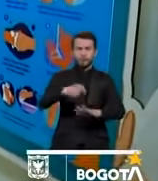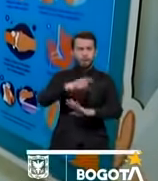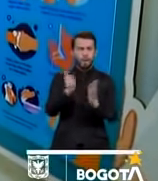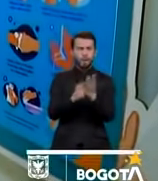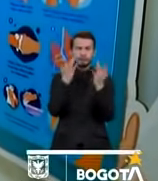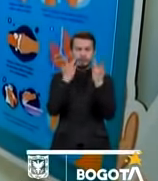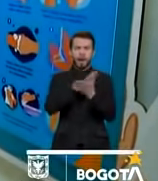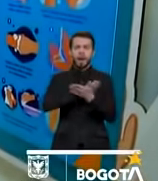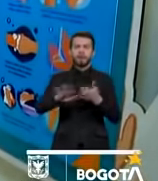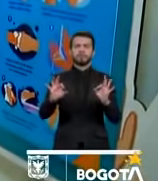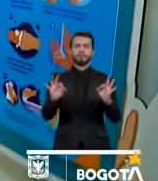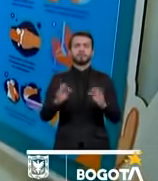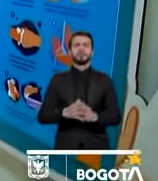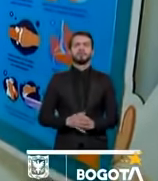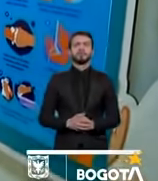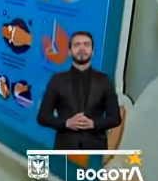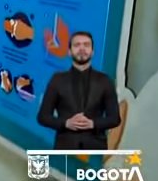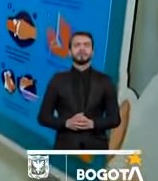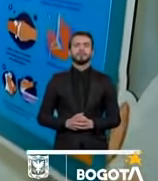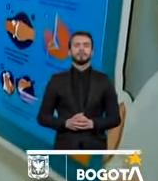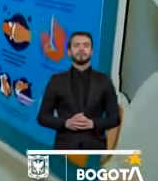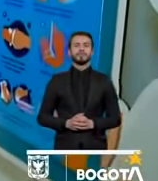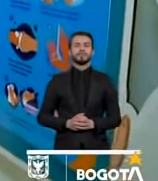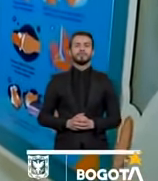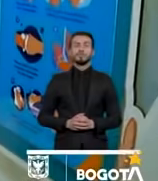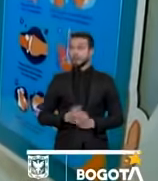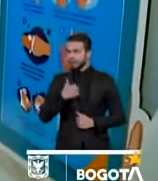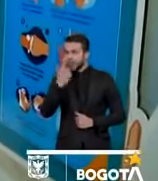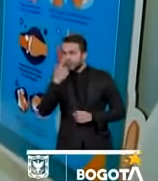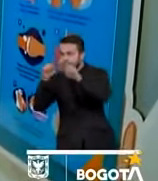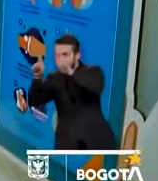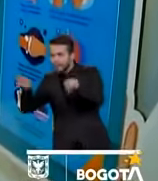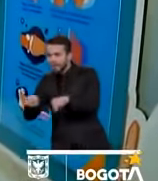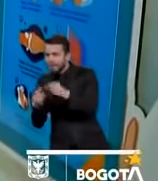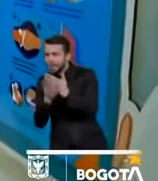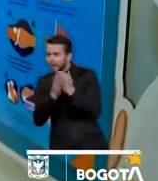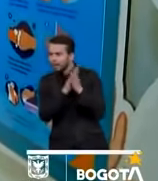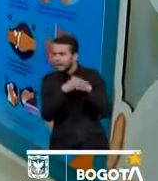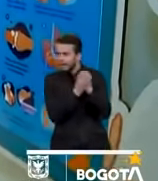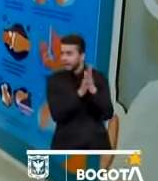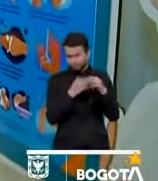Vamos a ver si sí lo estamos haciendo bien. Creo que ya me volví experta, la verdad, pero nunca sobra.